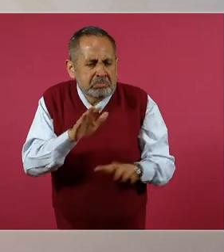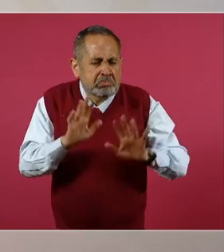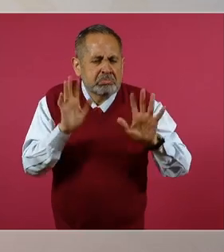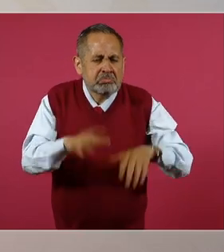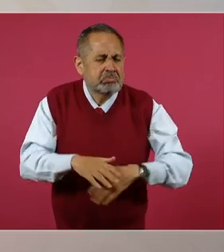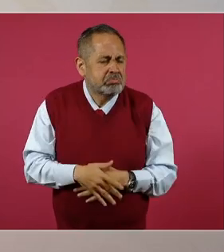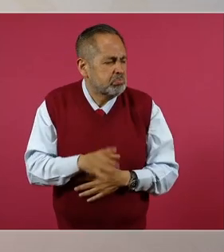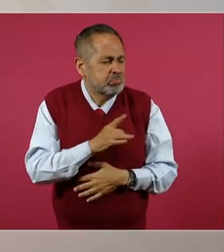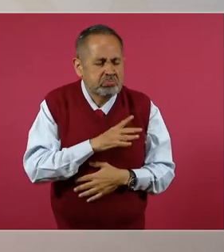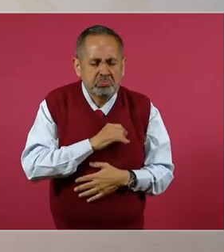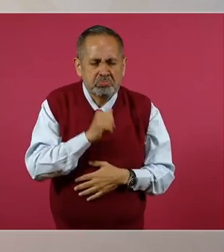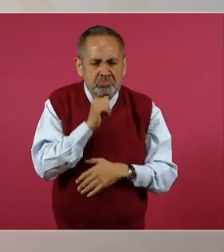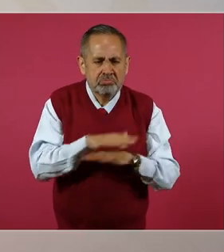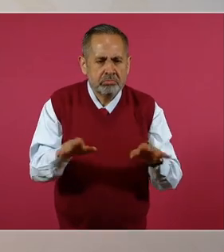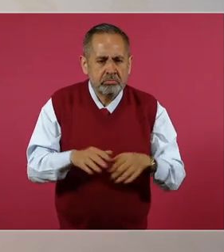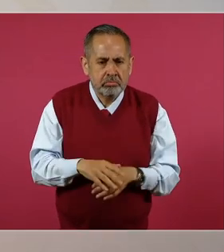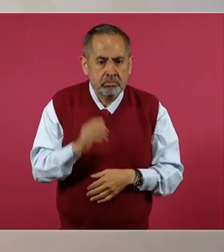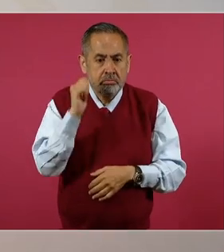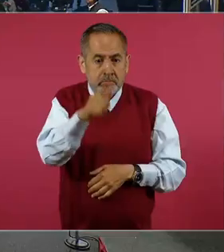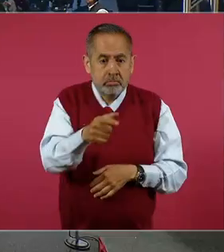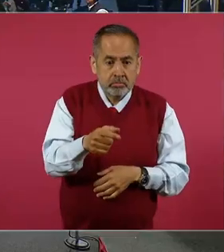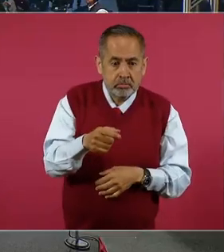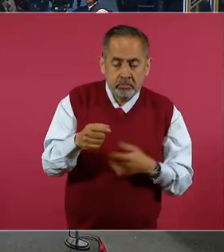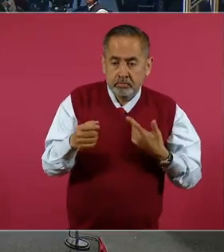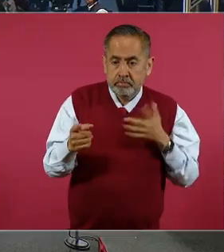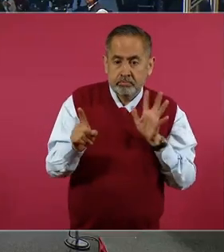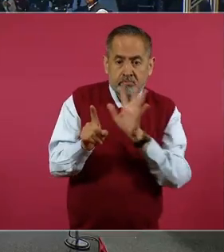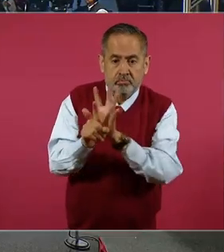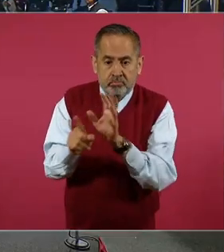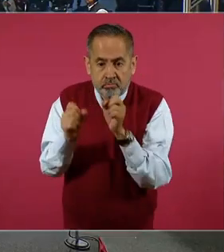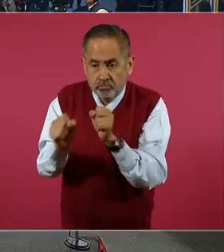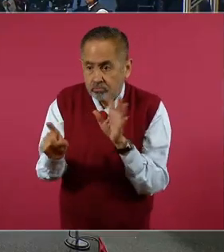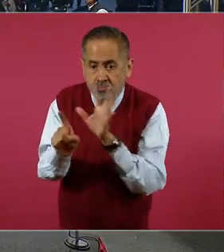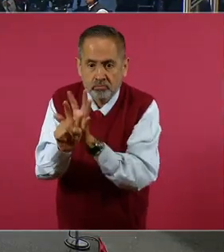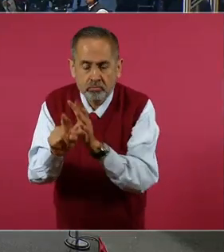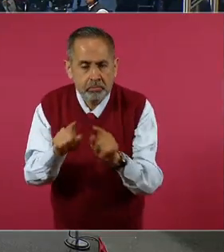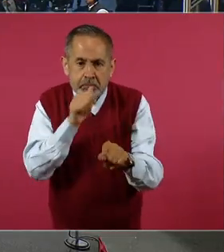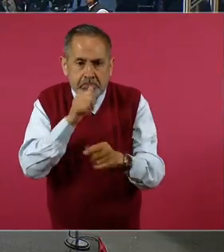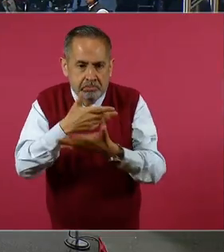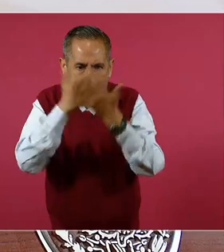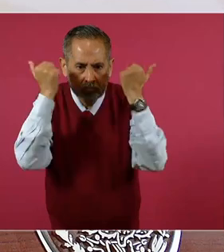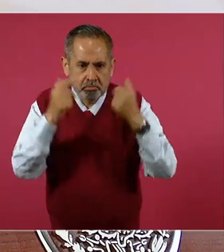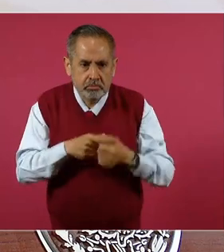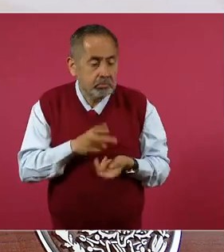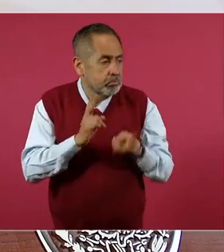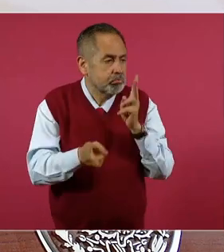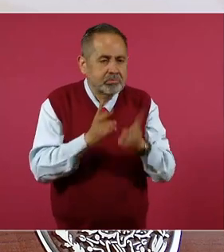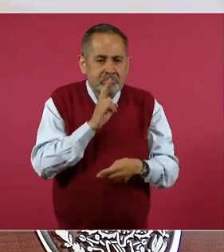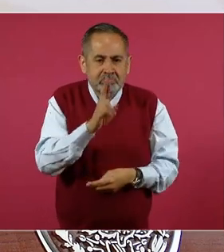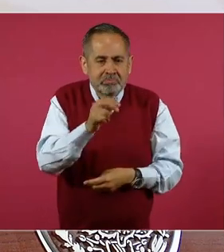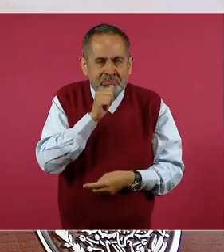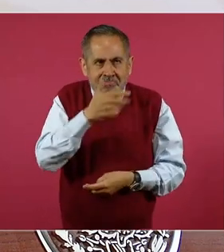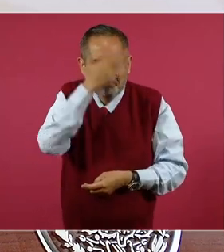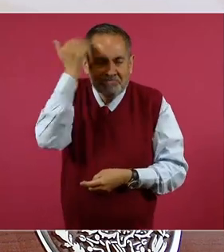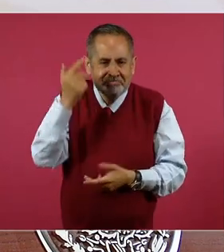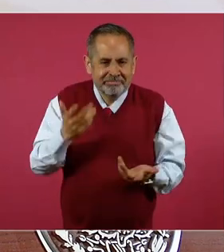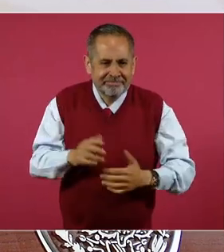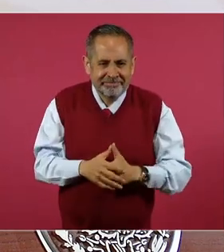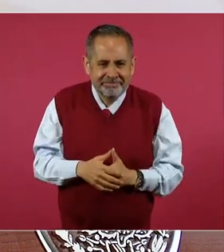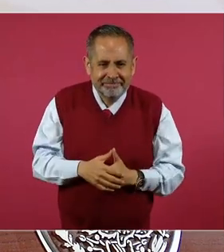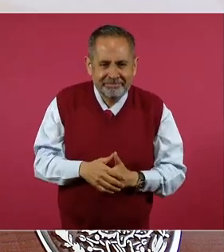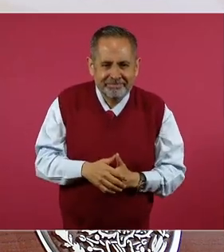por nada. ¿Se le va a asignar seguridad, presidenta? No sé, todavía. Todavía no lo he resuelto eso. ¿La va a pedir?